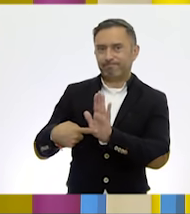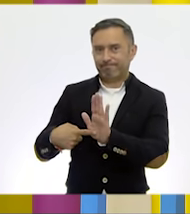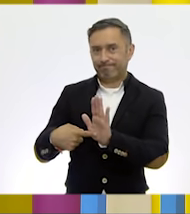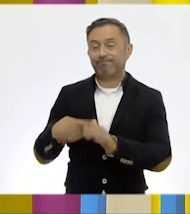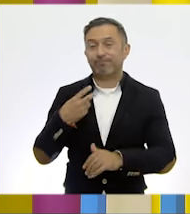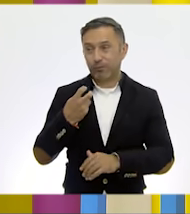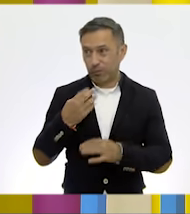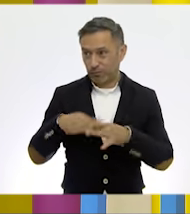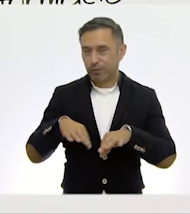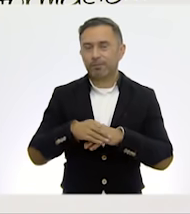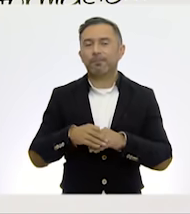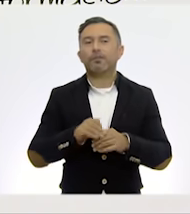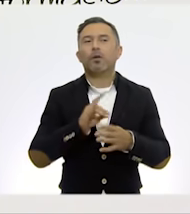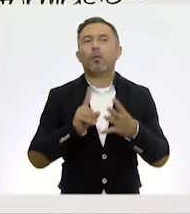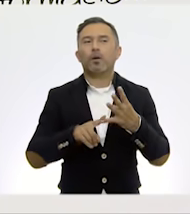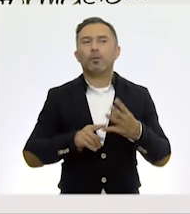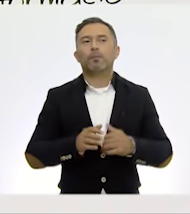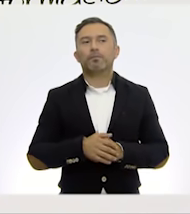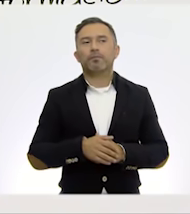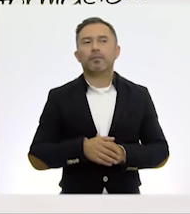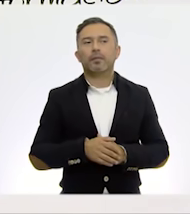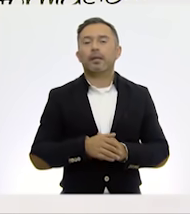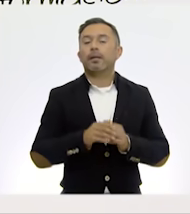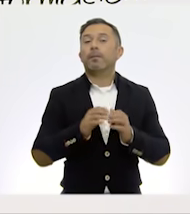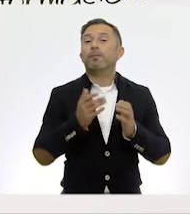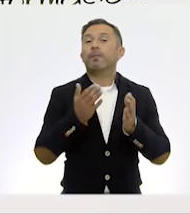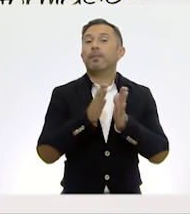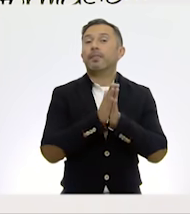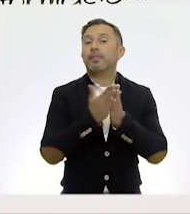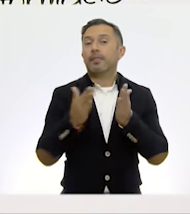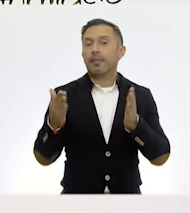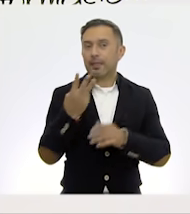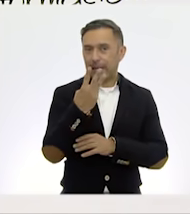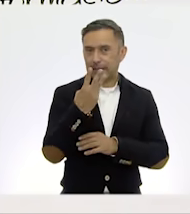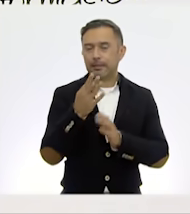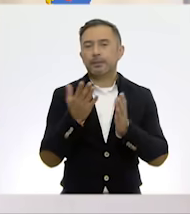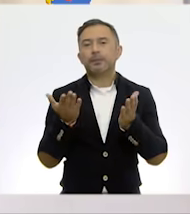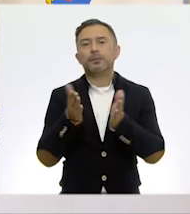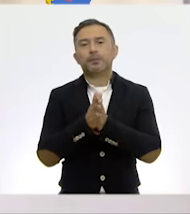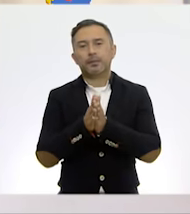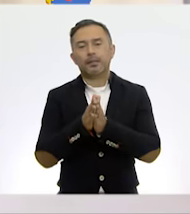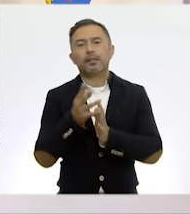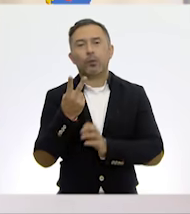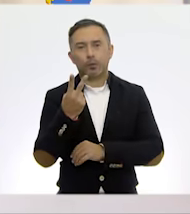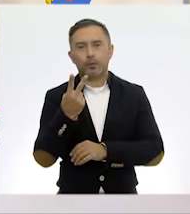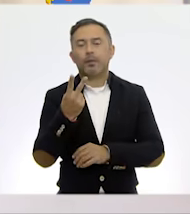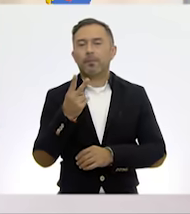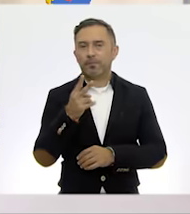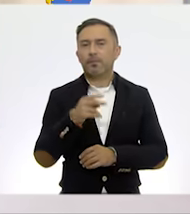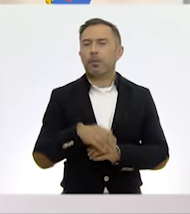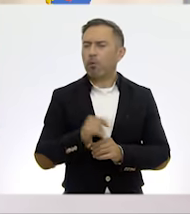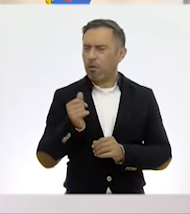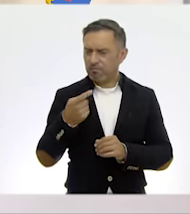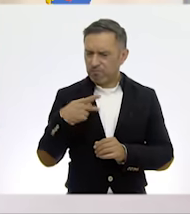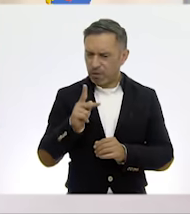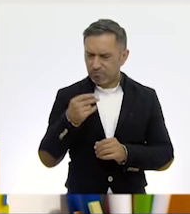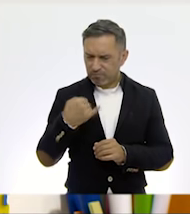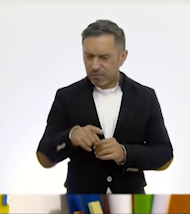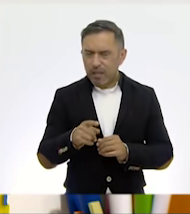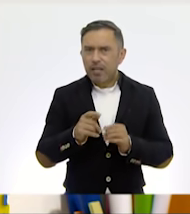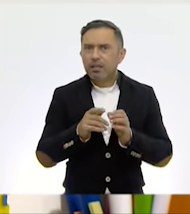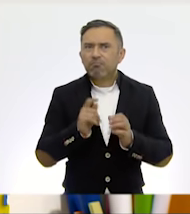con el cuatro. Tríptico y díptico. ¿Pero qué crees? En nuestro libro no sabemos qué es porque como no viene